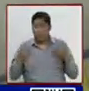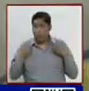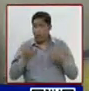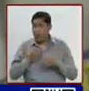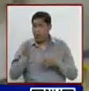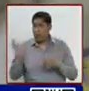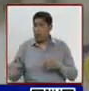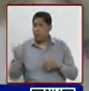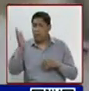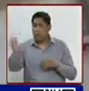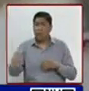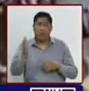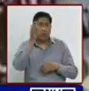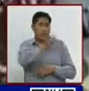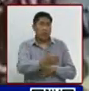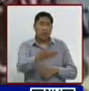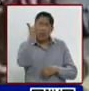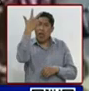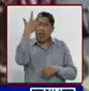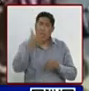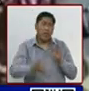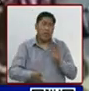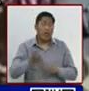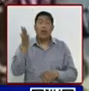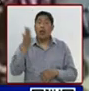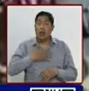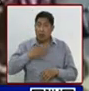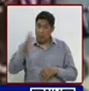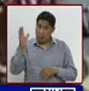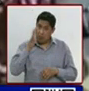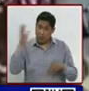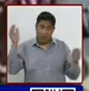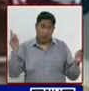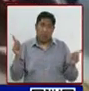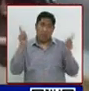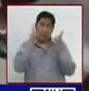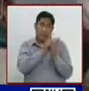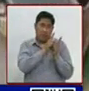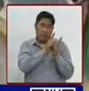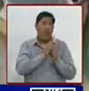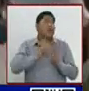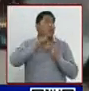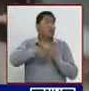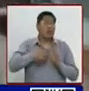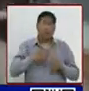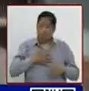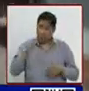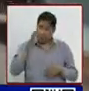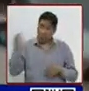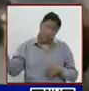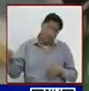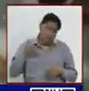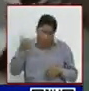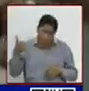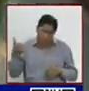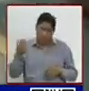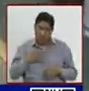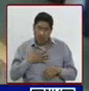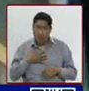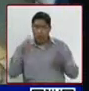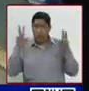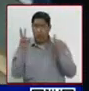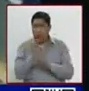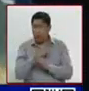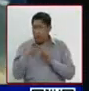salida, 3 salidas. A mi mamá primero le encontró, después mi mamá me llamó a mí de ese motivo,